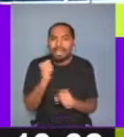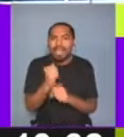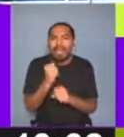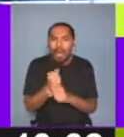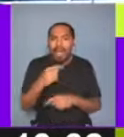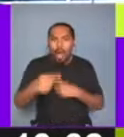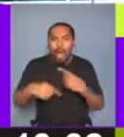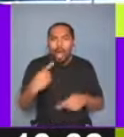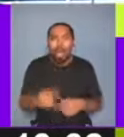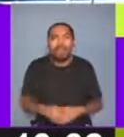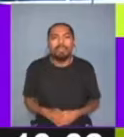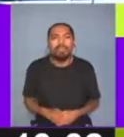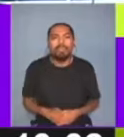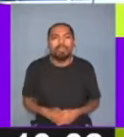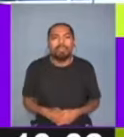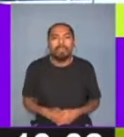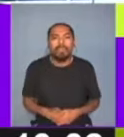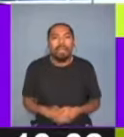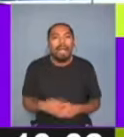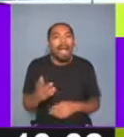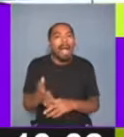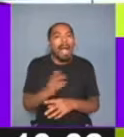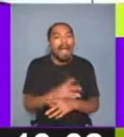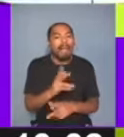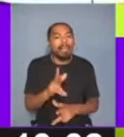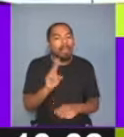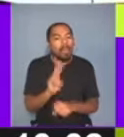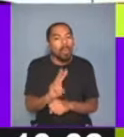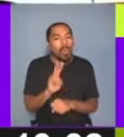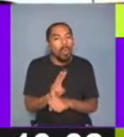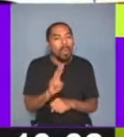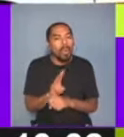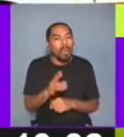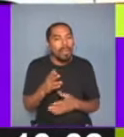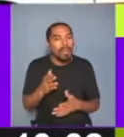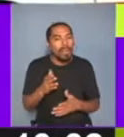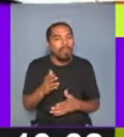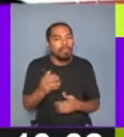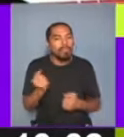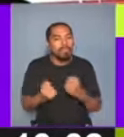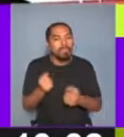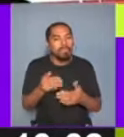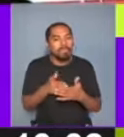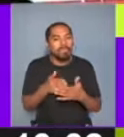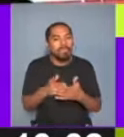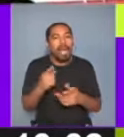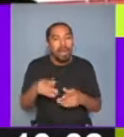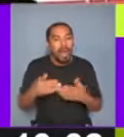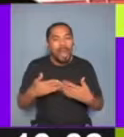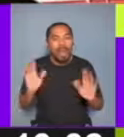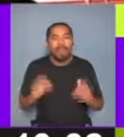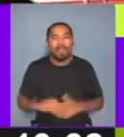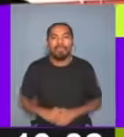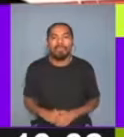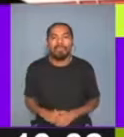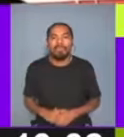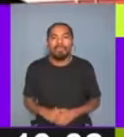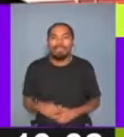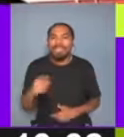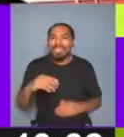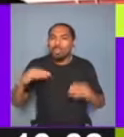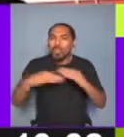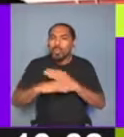tránsito con precaución y luego se se logró hacer la liberación total eh eso está pasando quizás en la mayoría de nuestras rutas